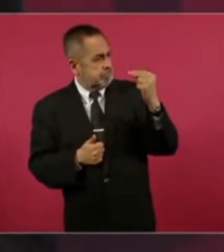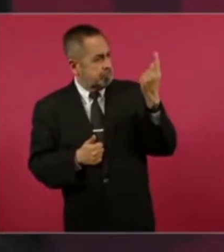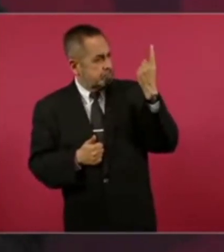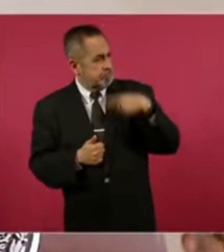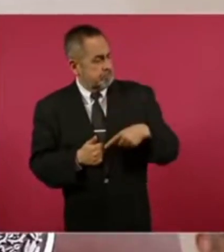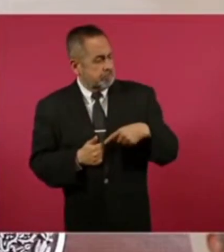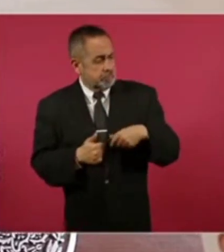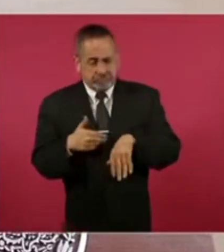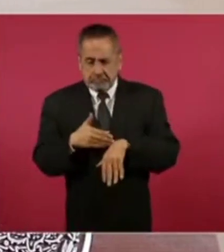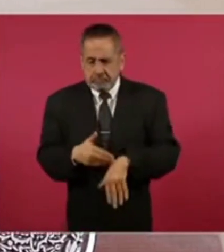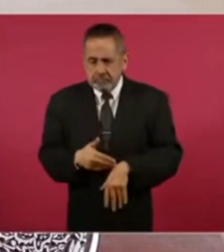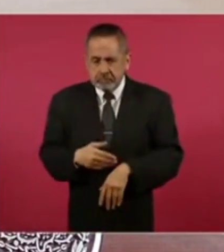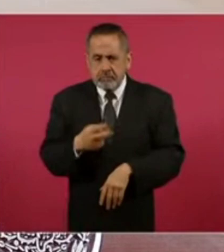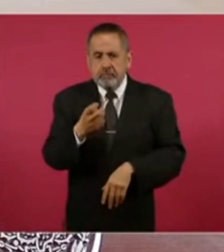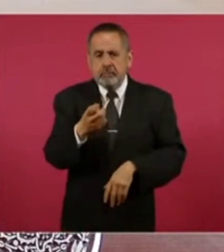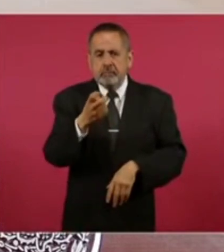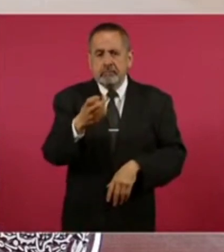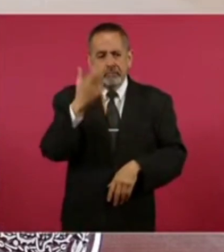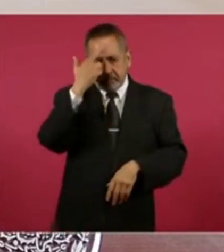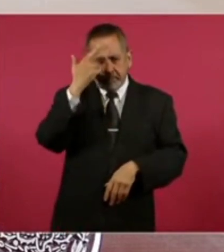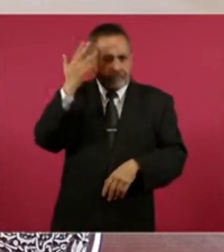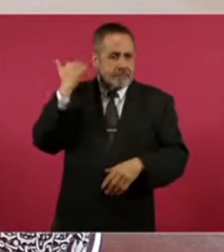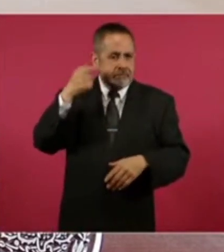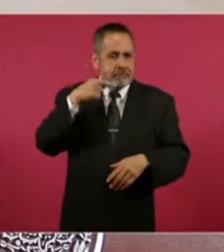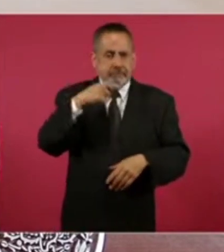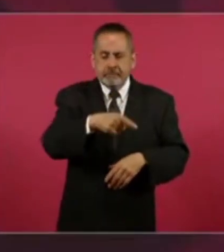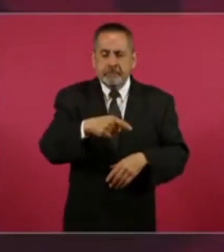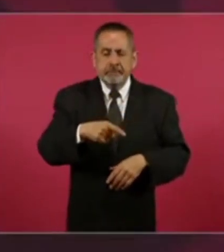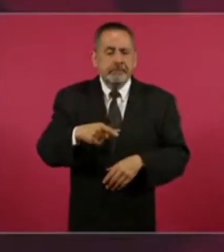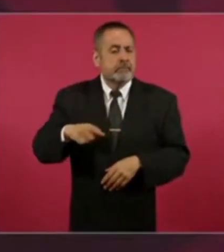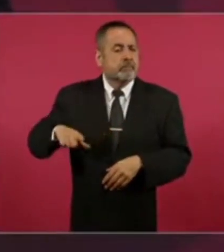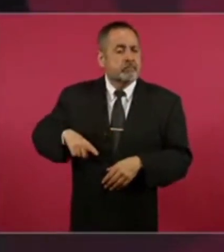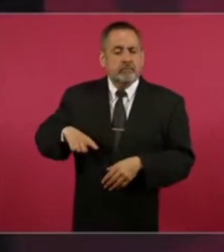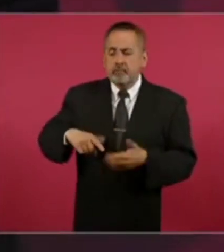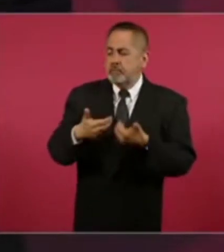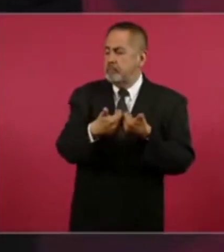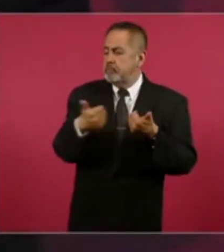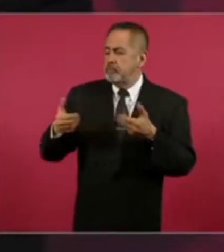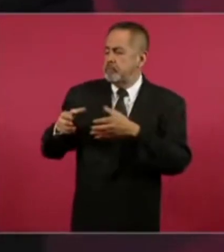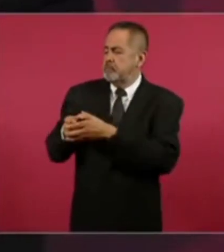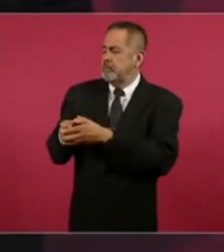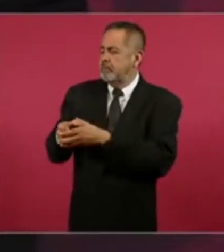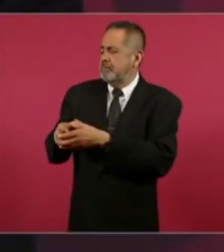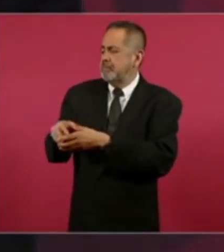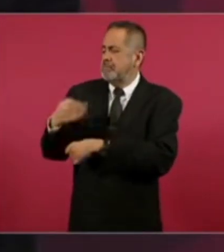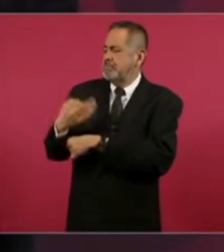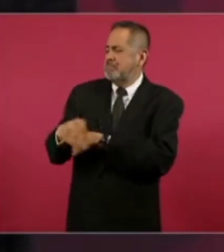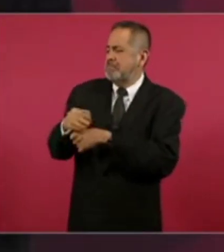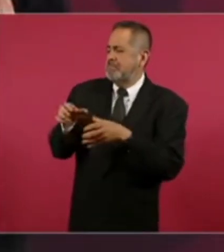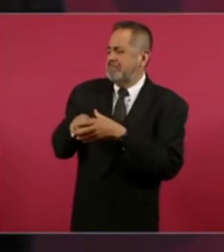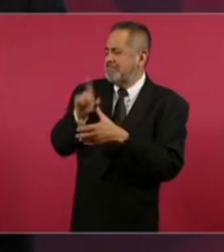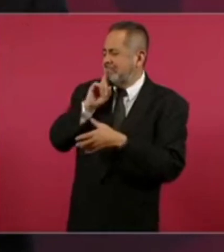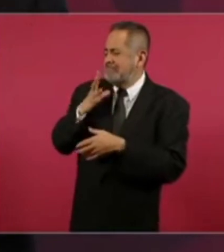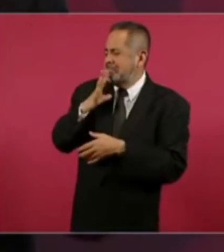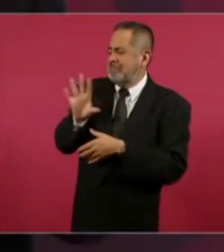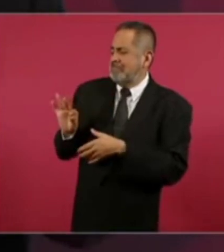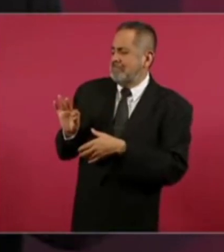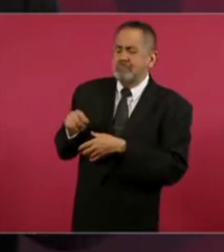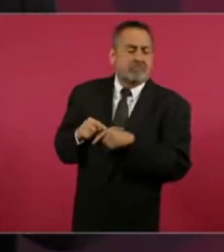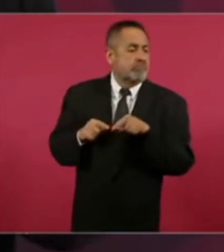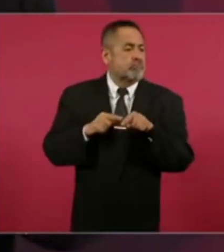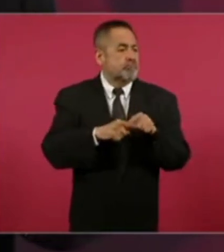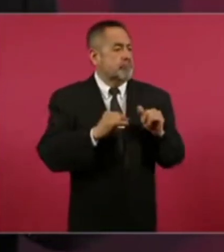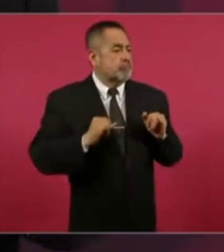Porque fue lo que hicieron, crearon un gobierno aparte para contrarrestar